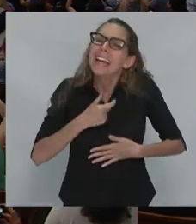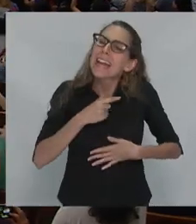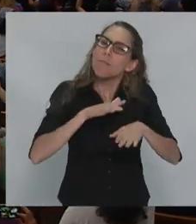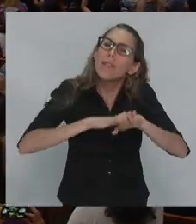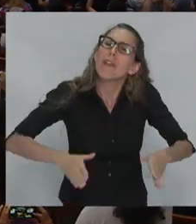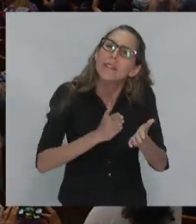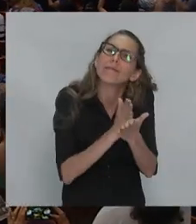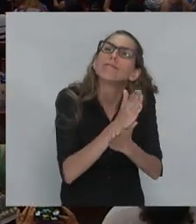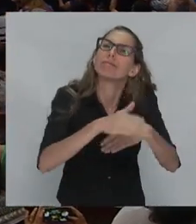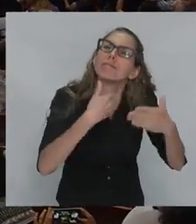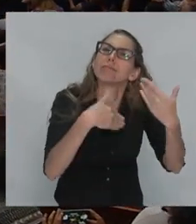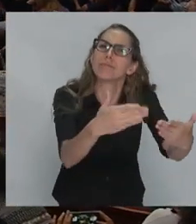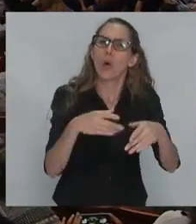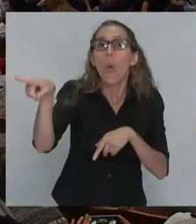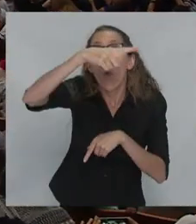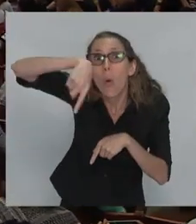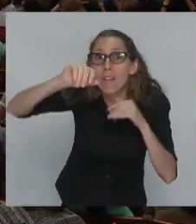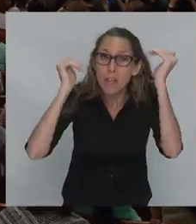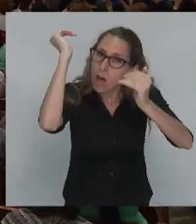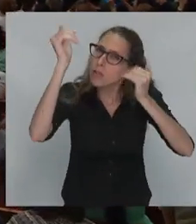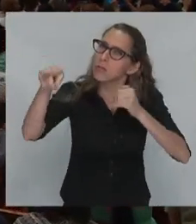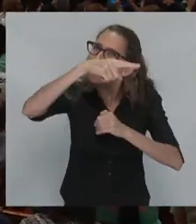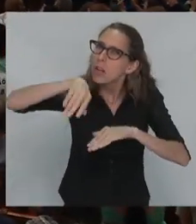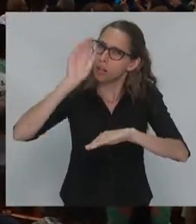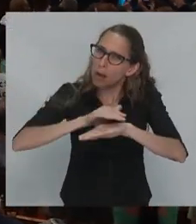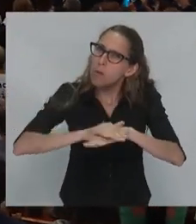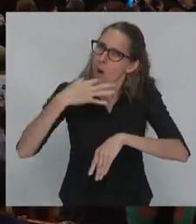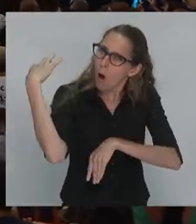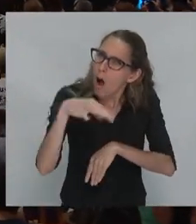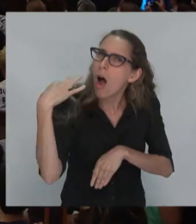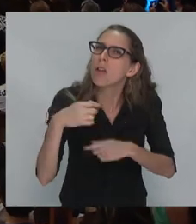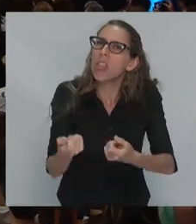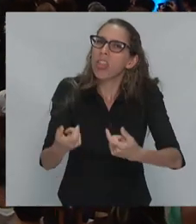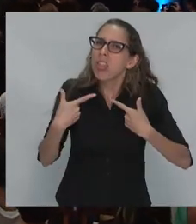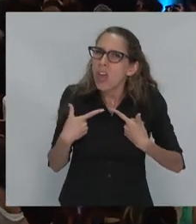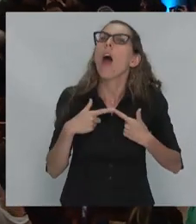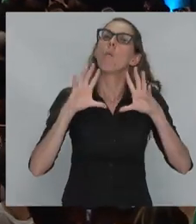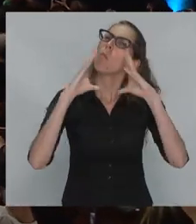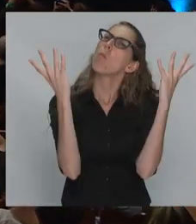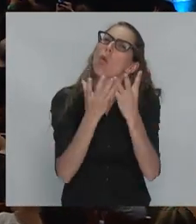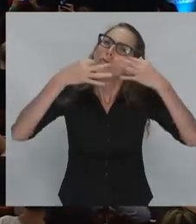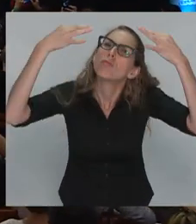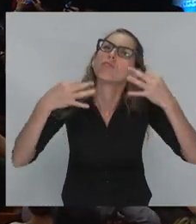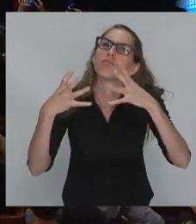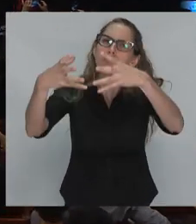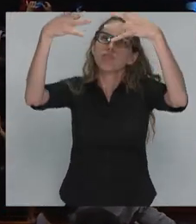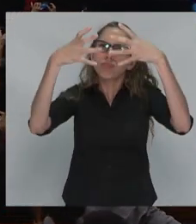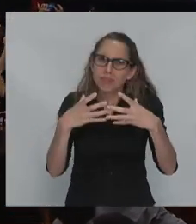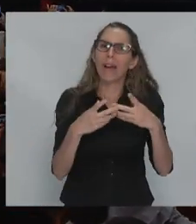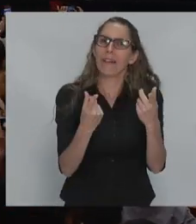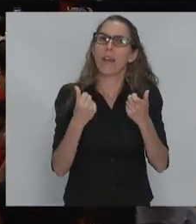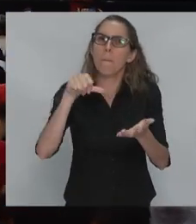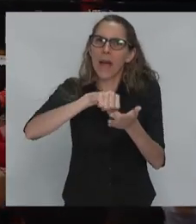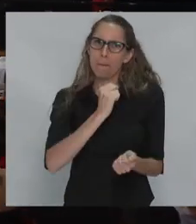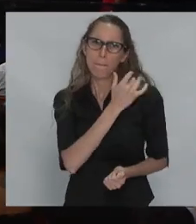los adultos, tienen la responsabilidad y obligación de brindaros un mundo mejor con Palestina libre y